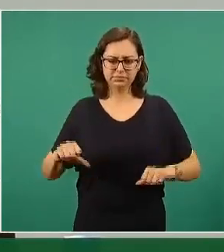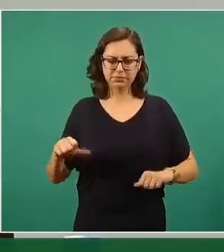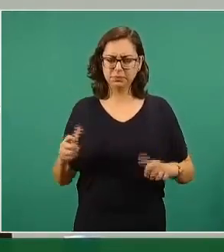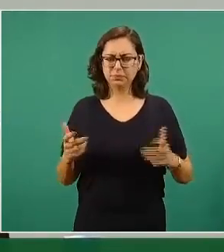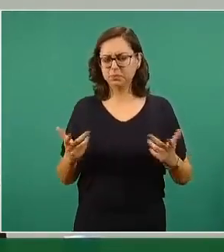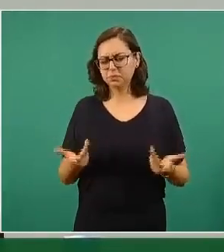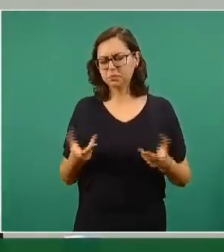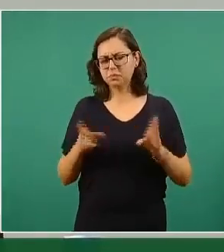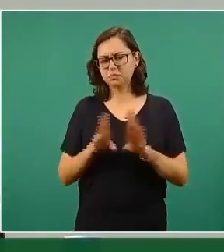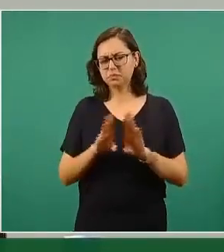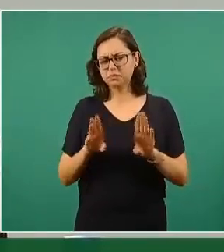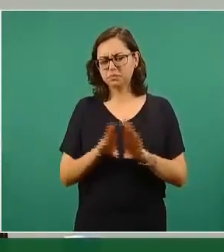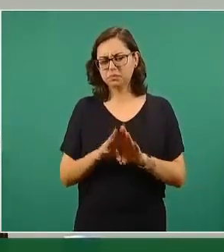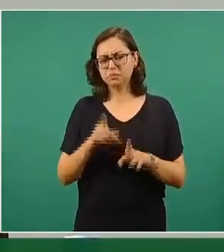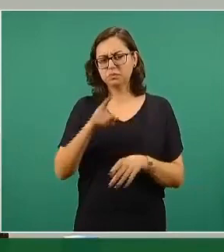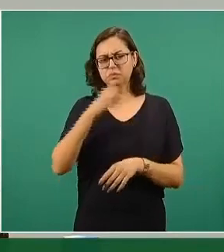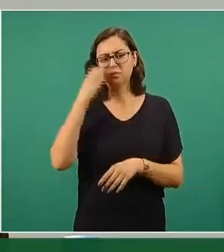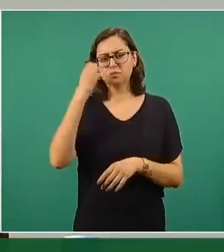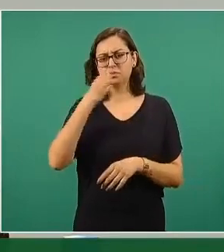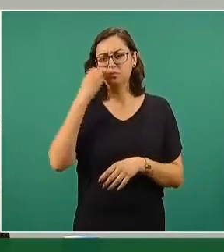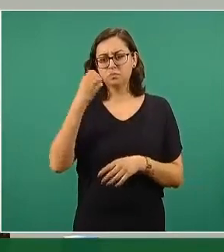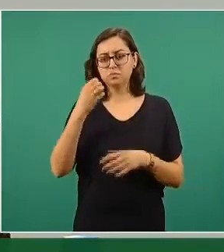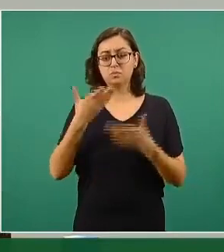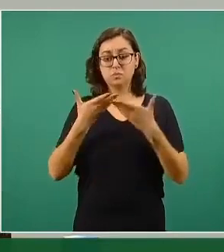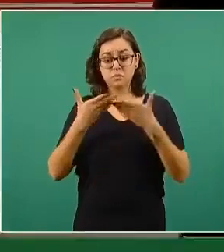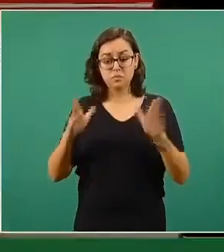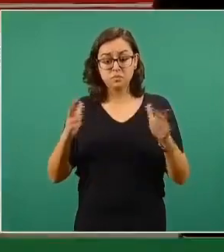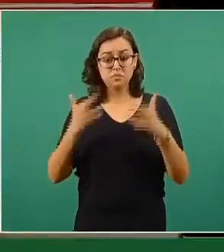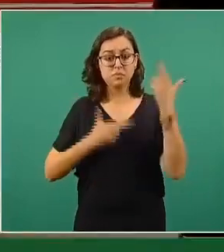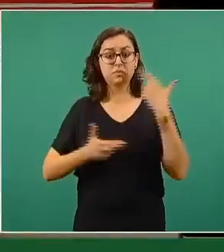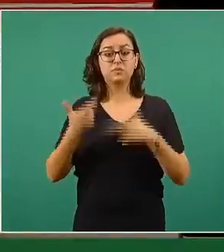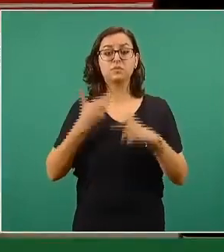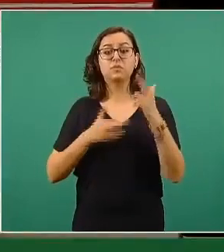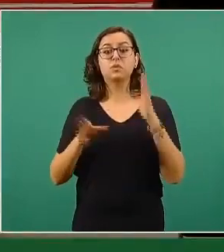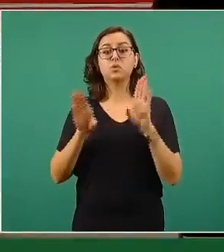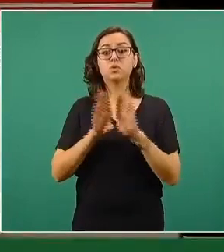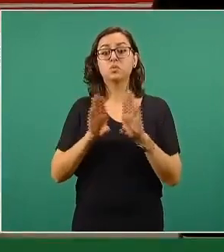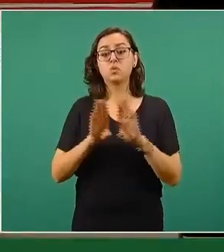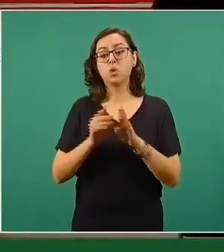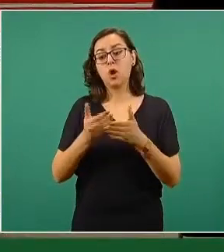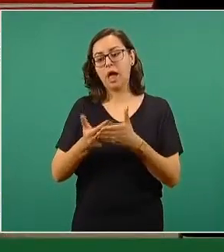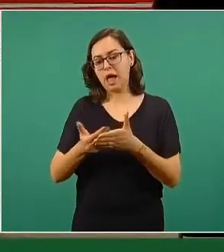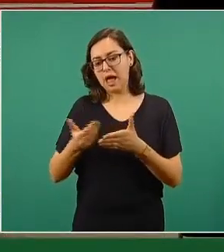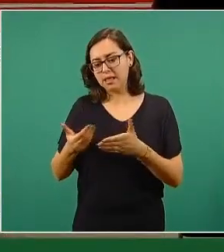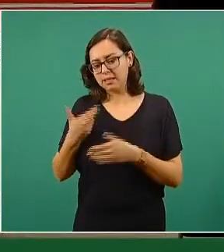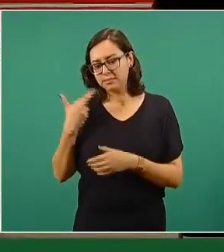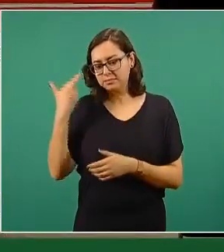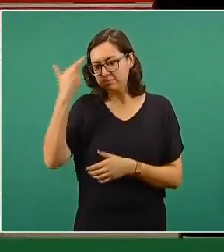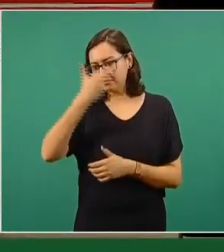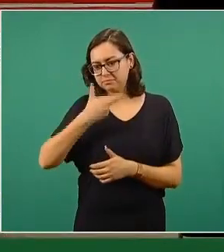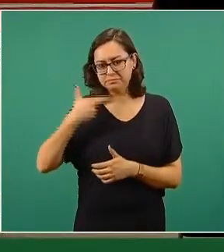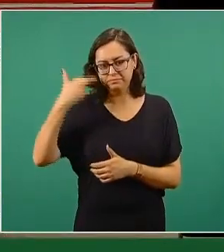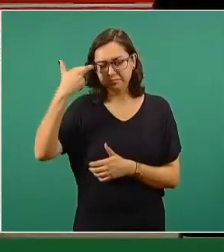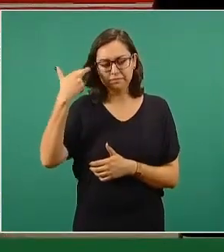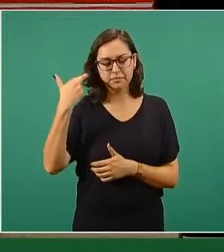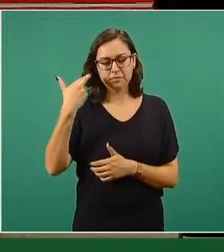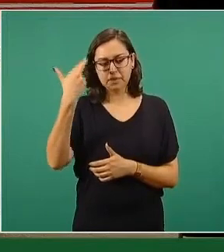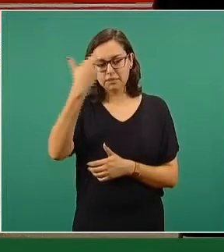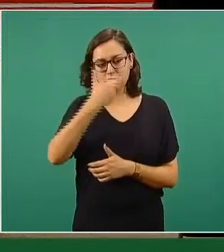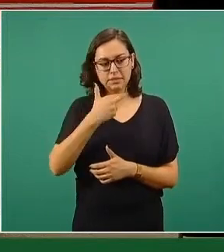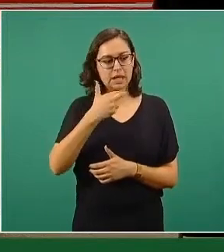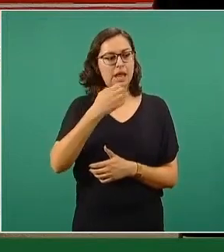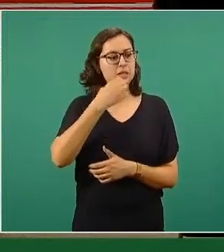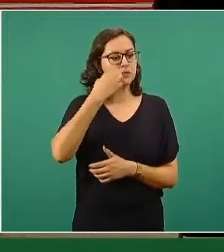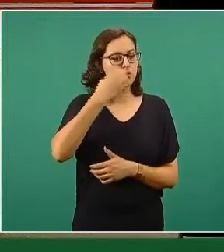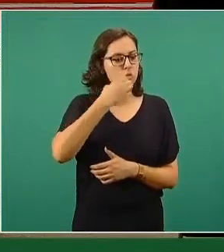escuelas, la mayoría de los planteles, lo que van a realizar es un análisis o un diagnóstico de cada una de las escuelas,